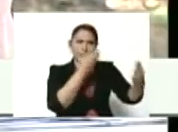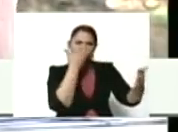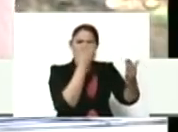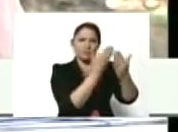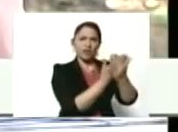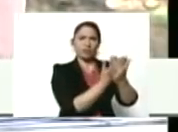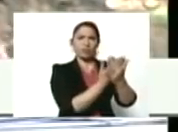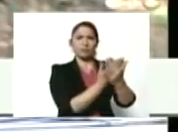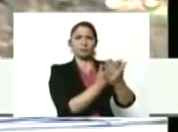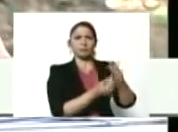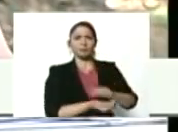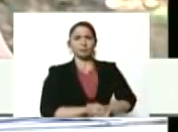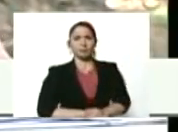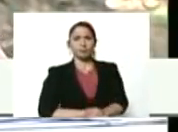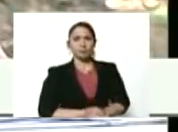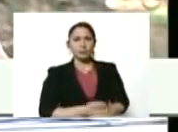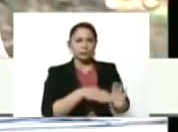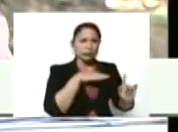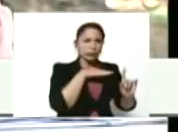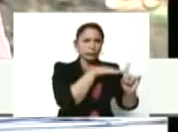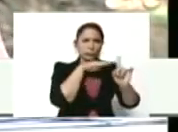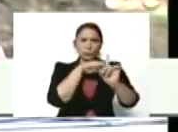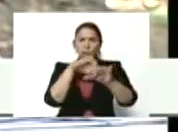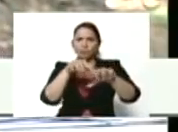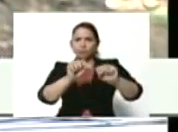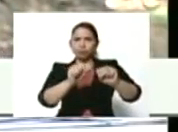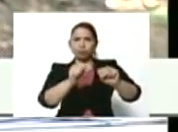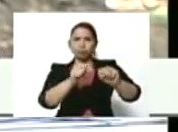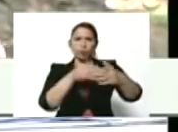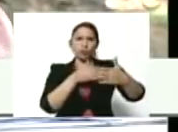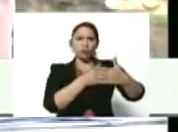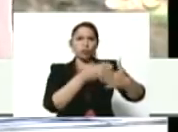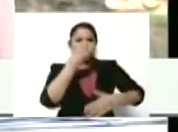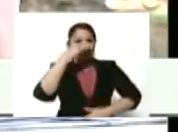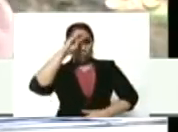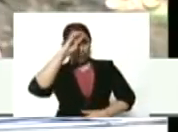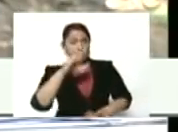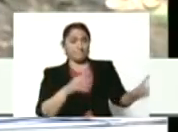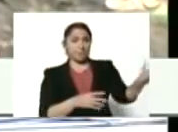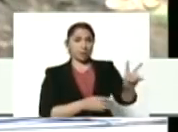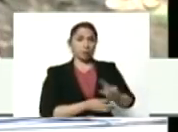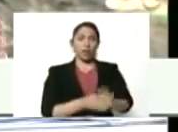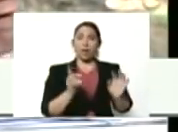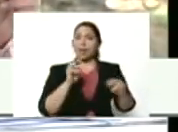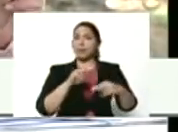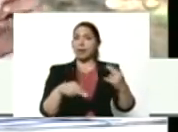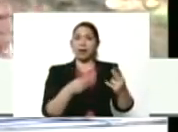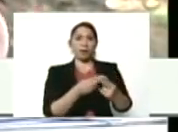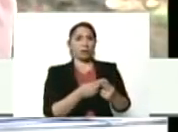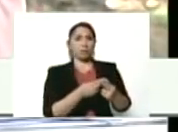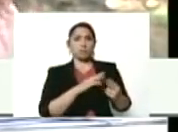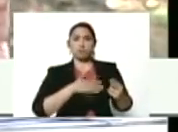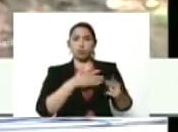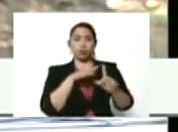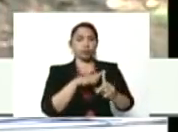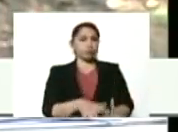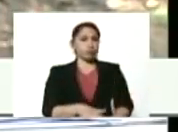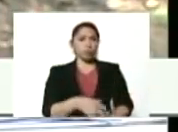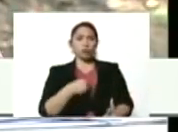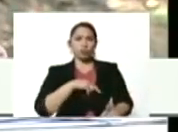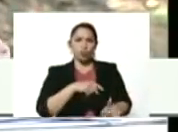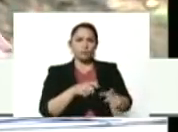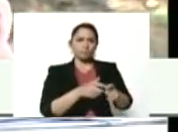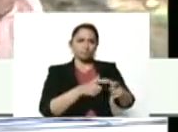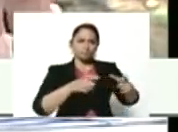a al ataque imperialista contra Cuba y contra Venezuela, y nada nos pudo derrumbar. Seguimos ampliando los